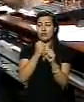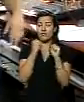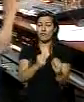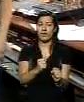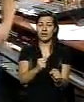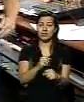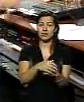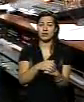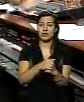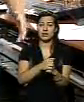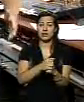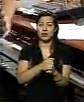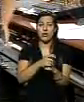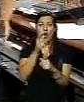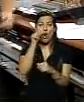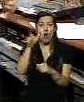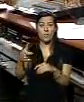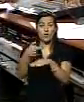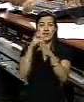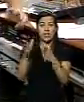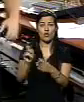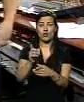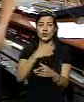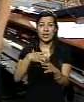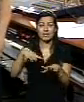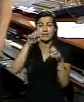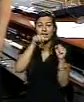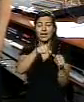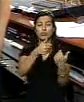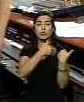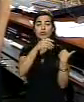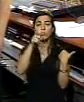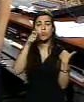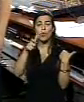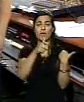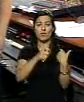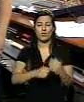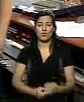quiere entender de que esto ya es de la organización del Poder Popular.